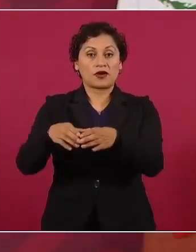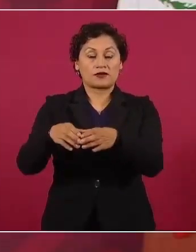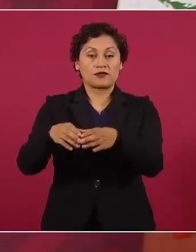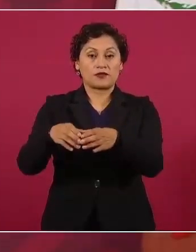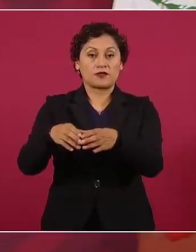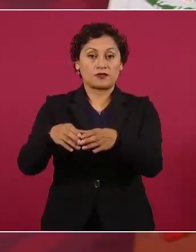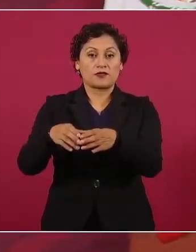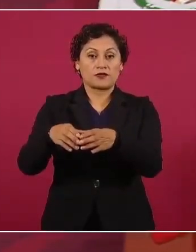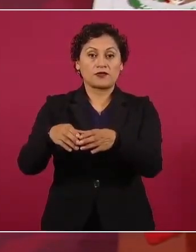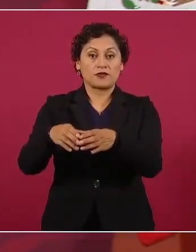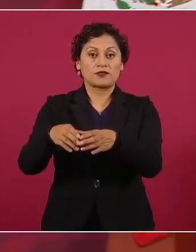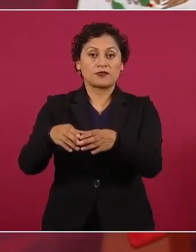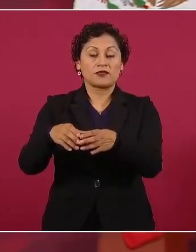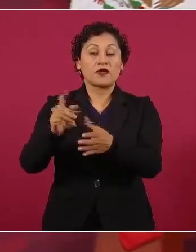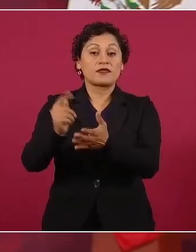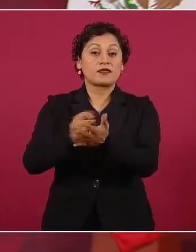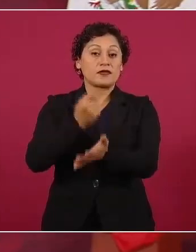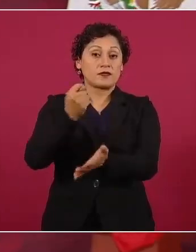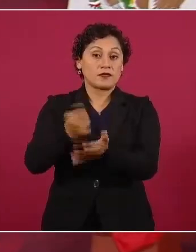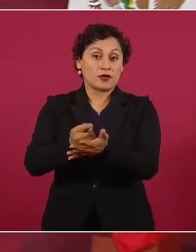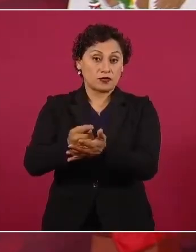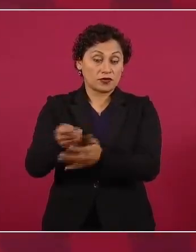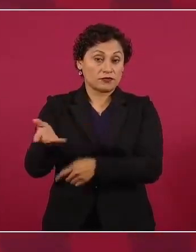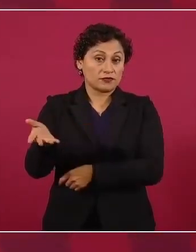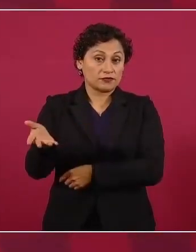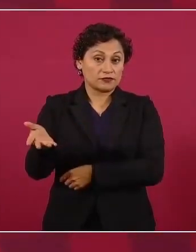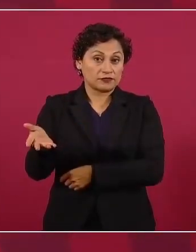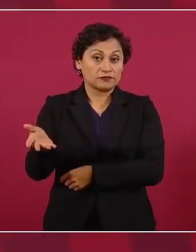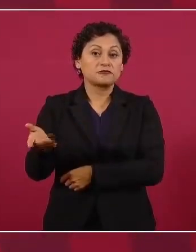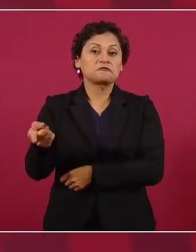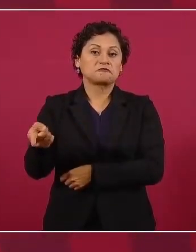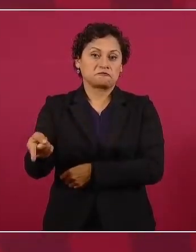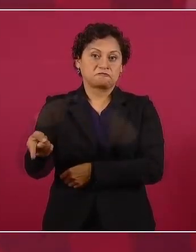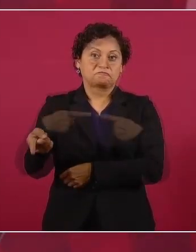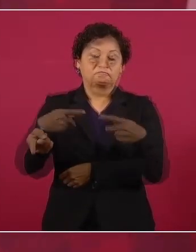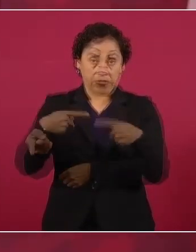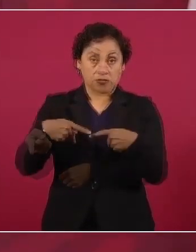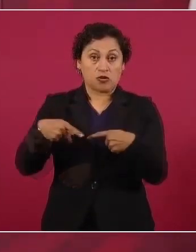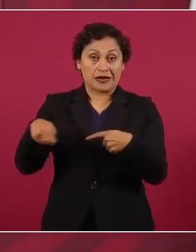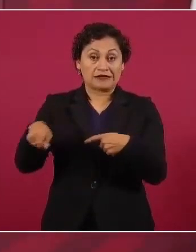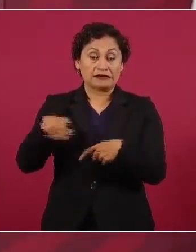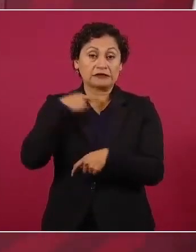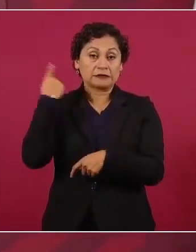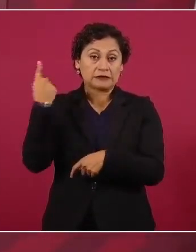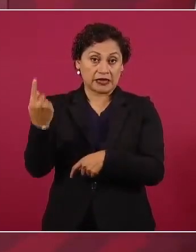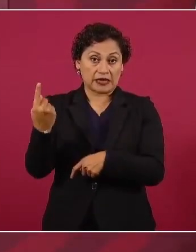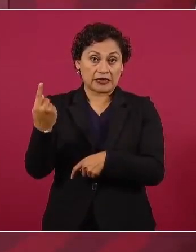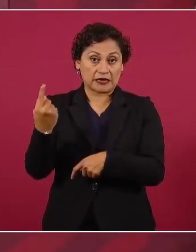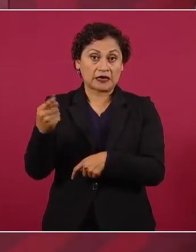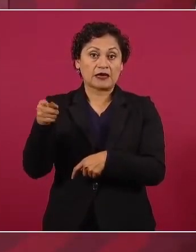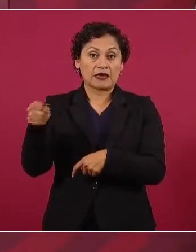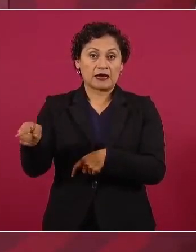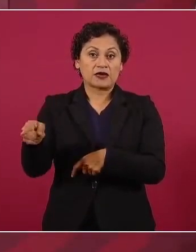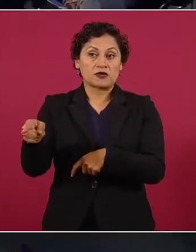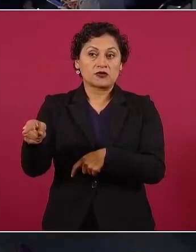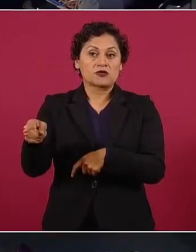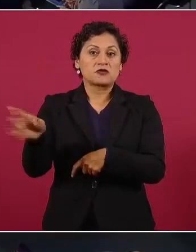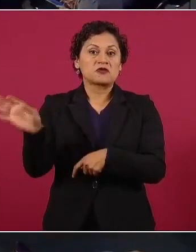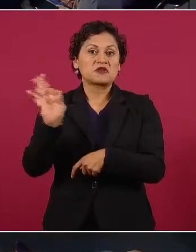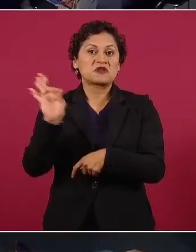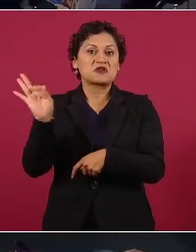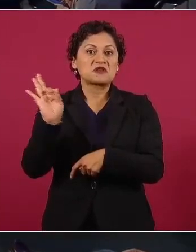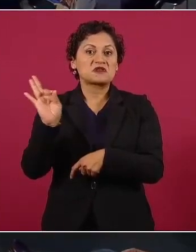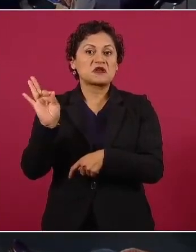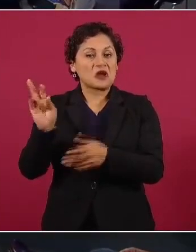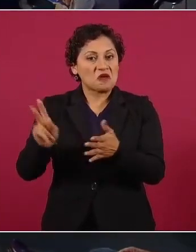y están apostando pues a que se anule la elección